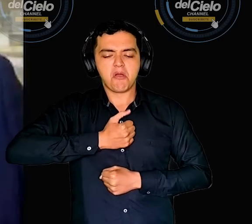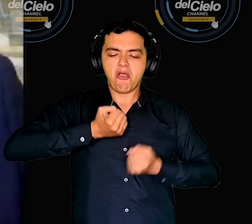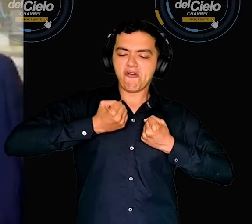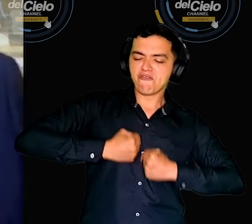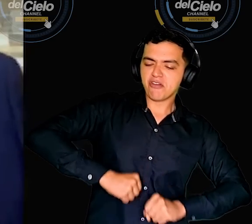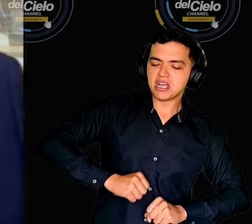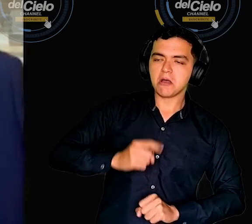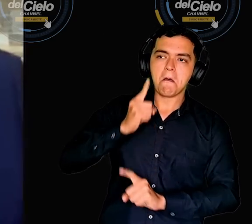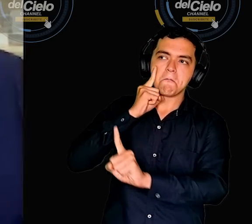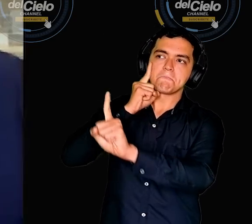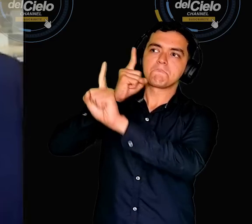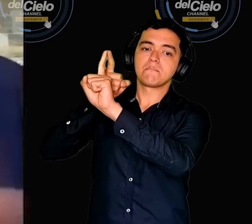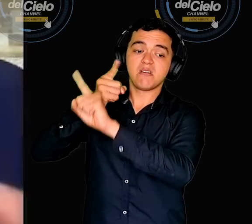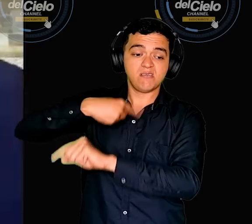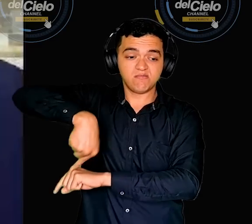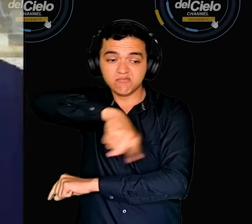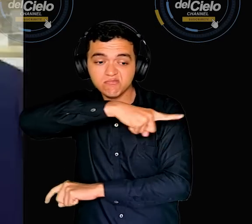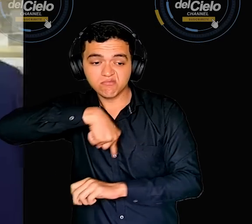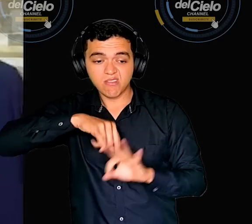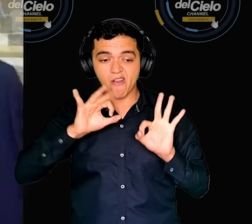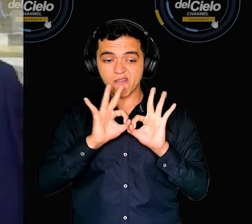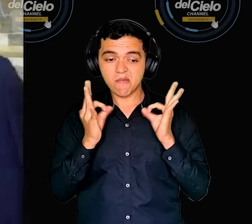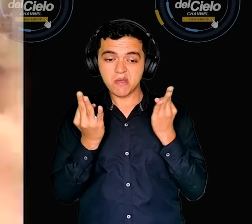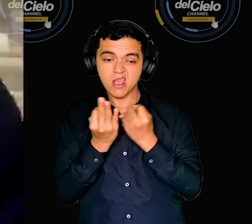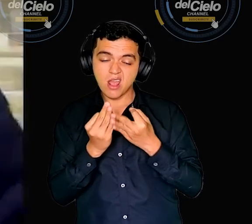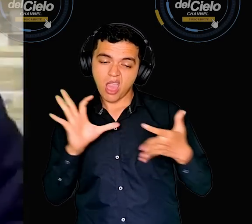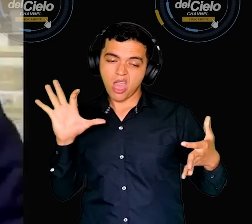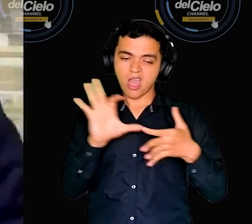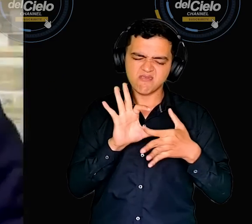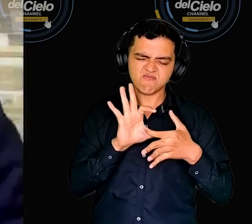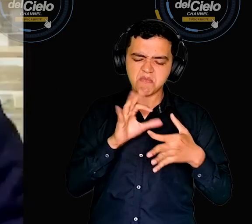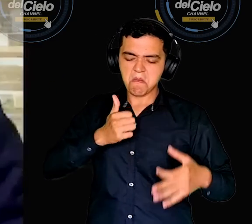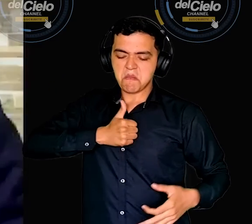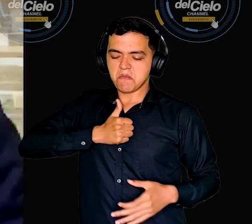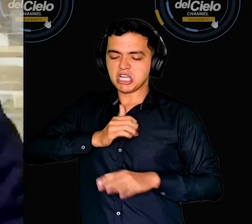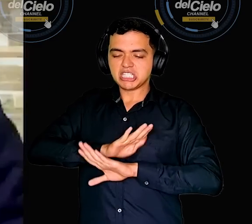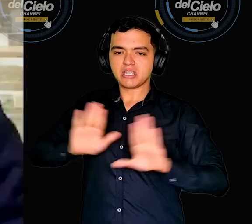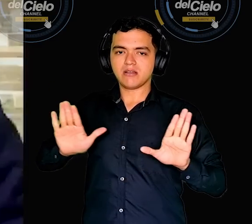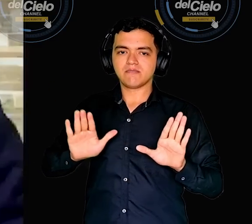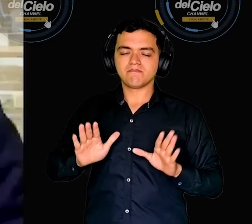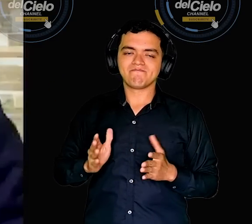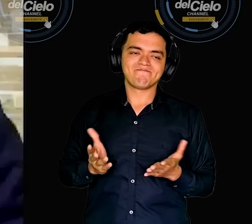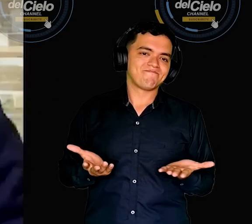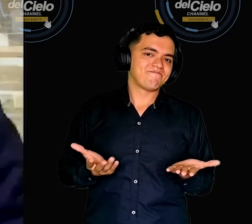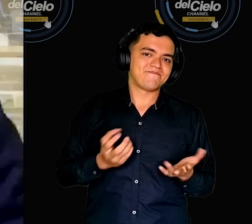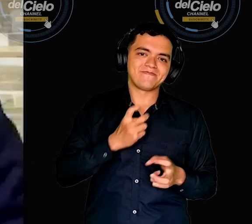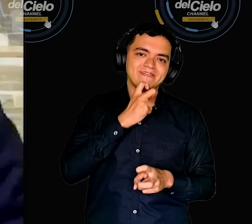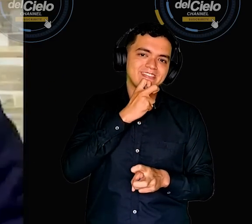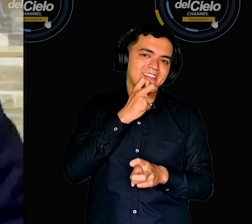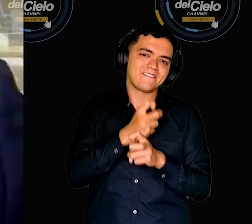no puede permanecer. Así que no intentemos inventarnos la idea de que podemos vivir